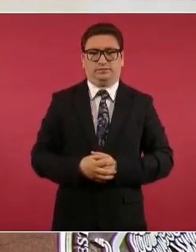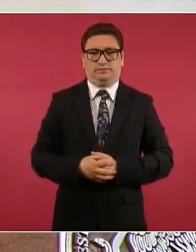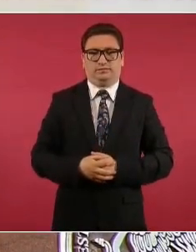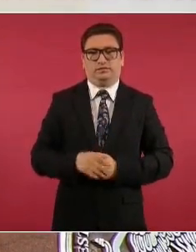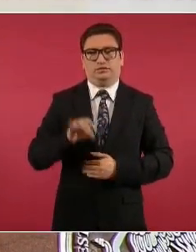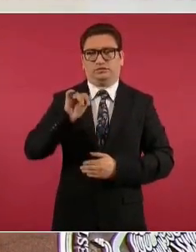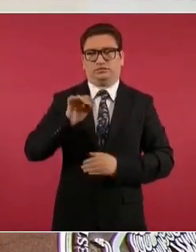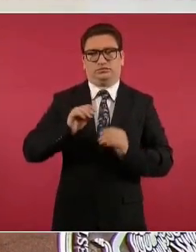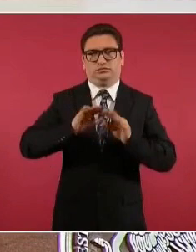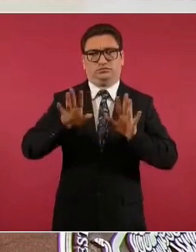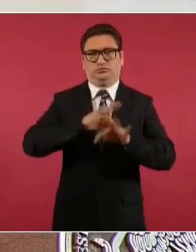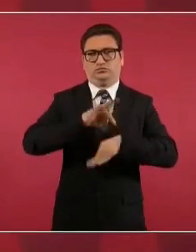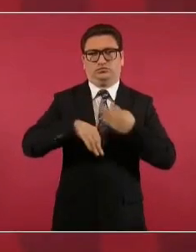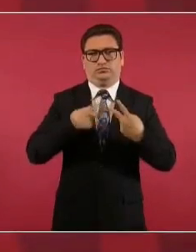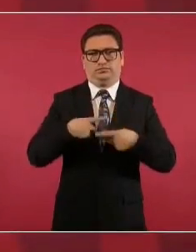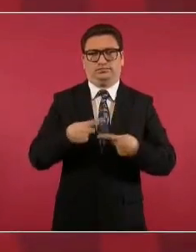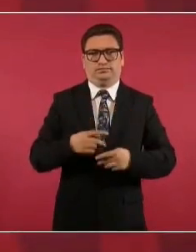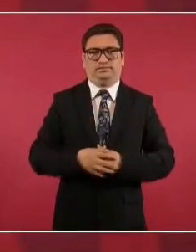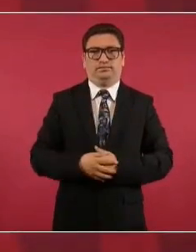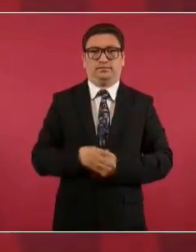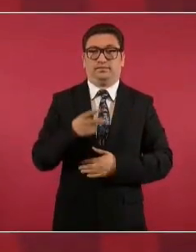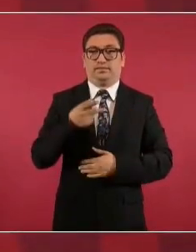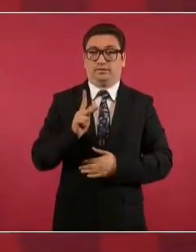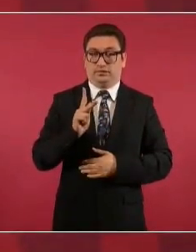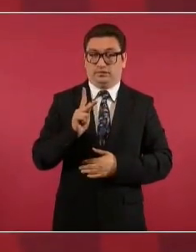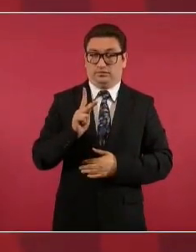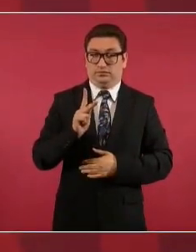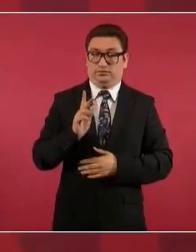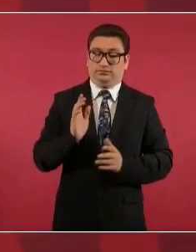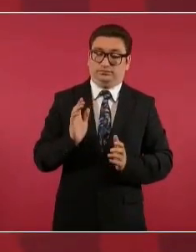como cualquier persona. Nada más